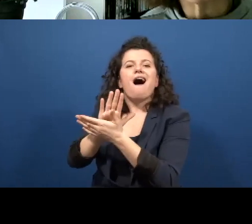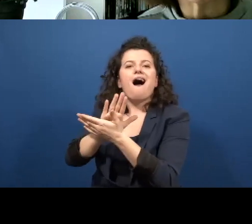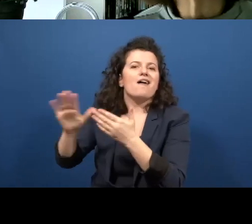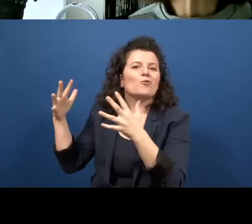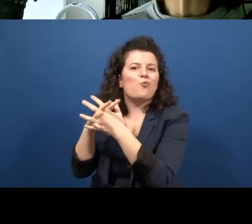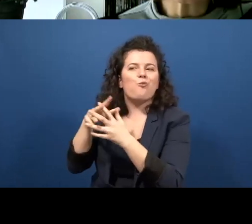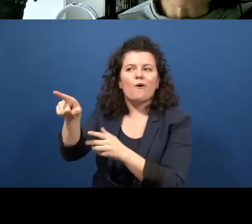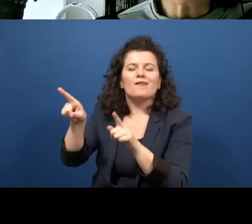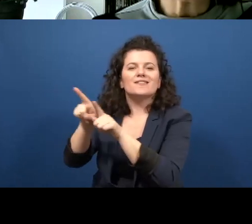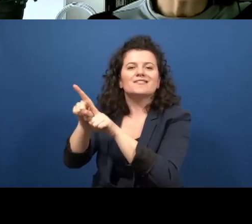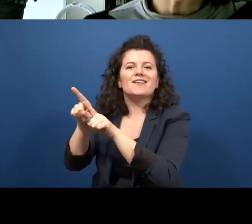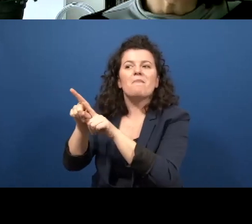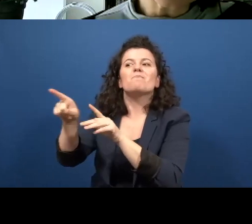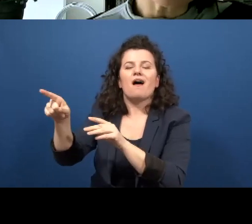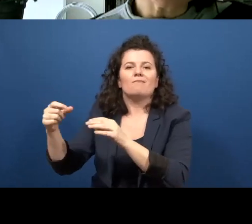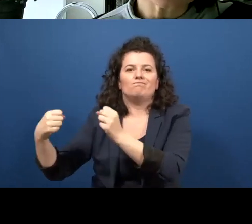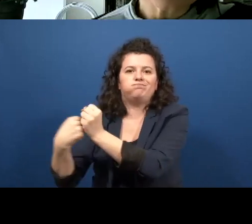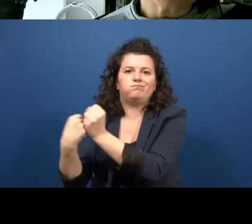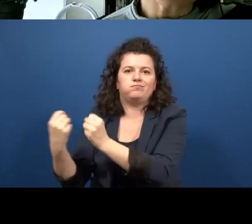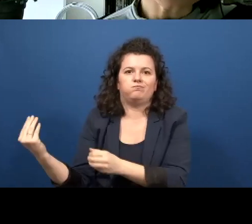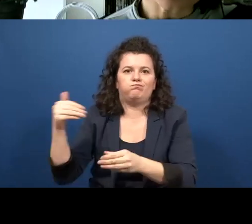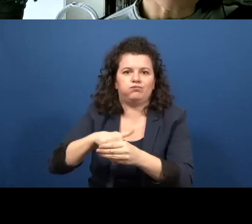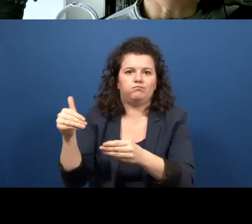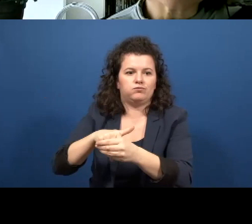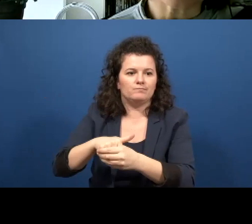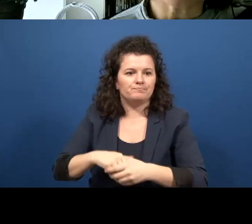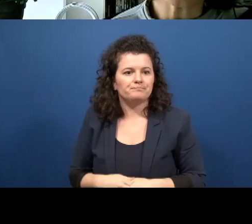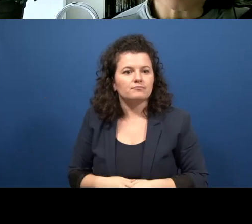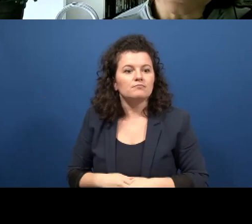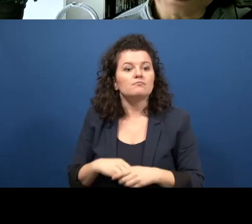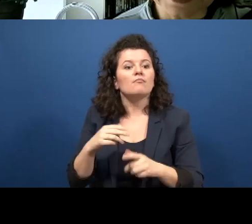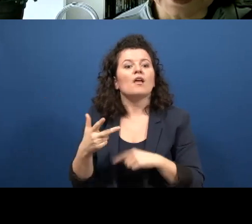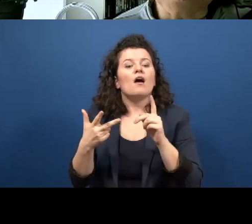Y eh, estamos también fomentando